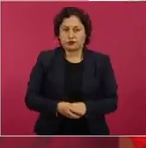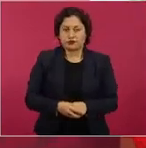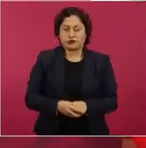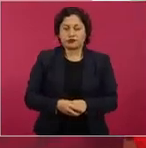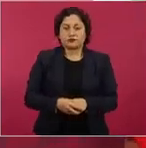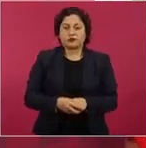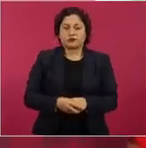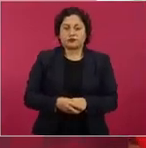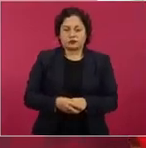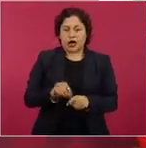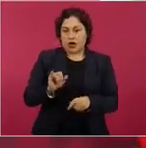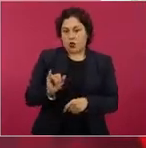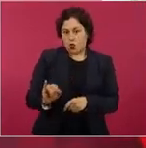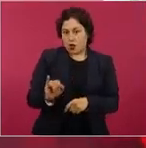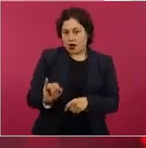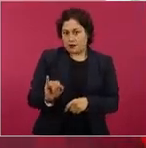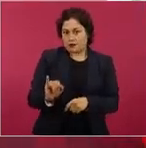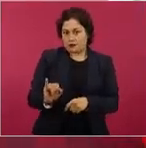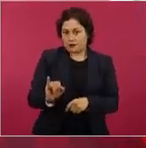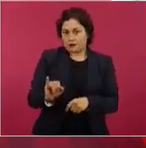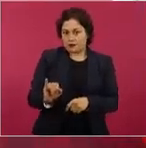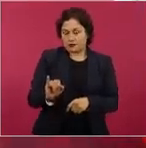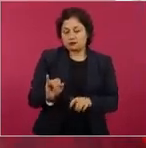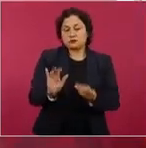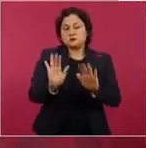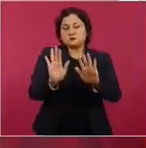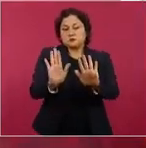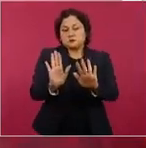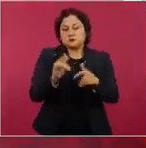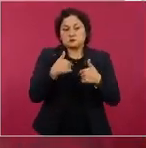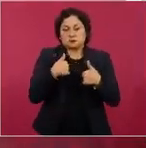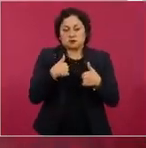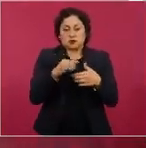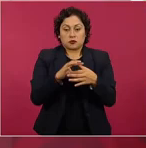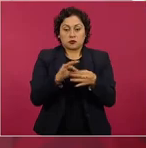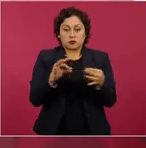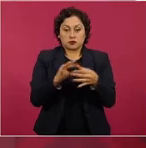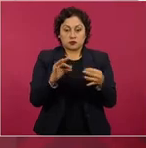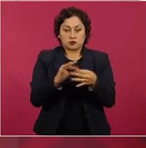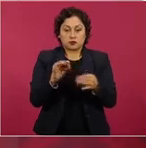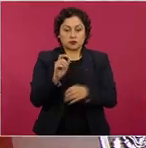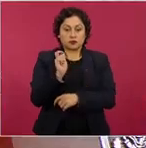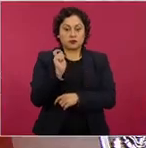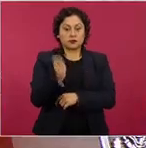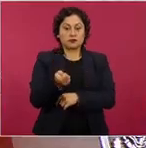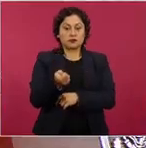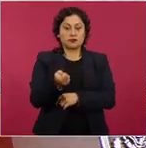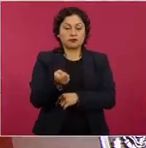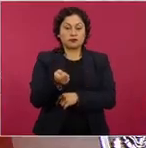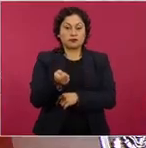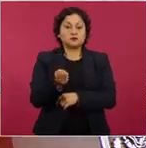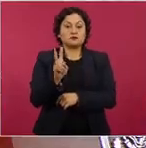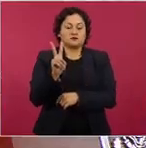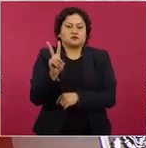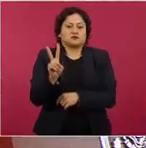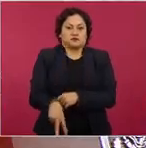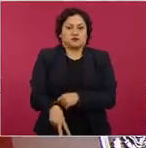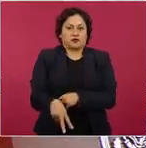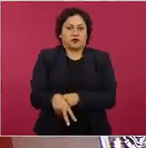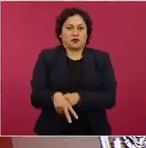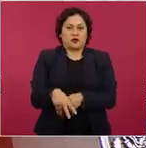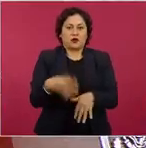este jueves, pero ya puedo adelantar de que son muy buenos los resultados.